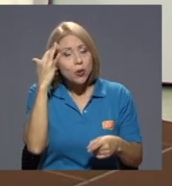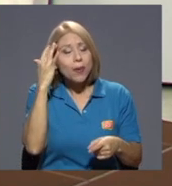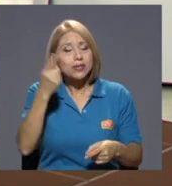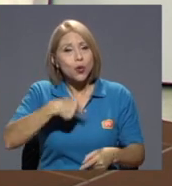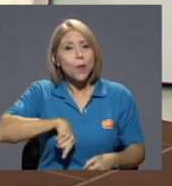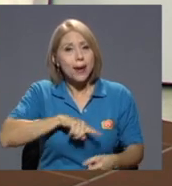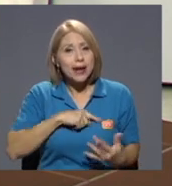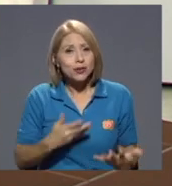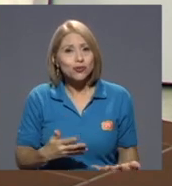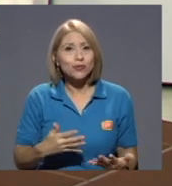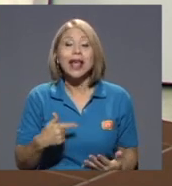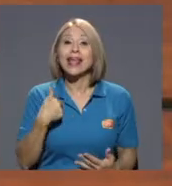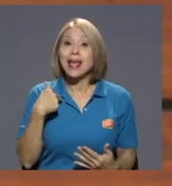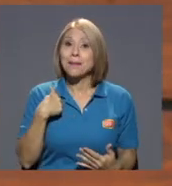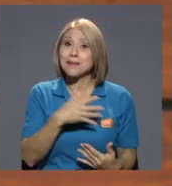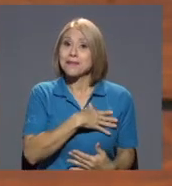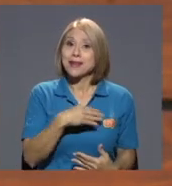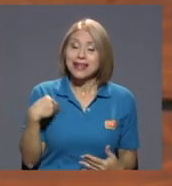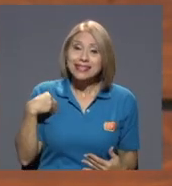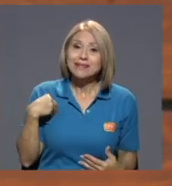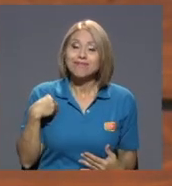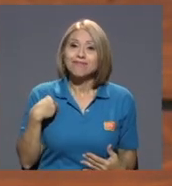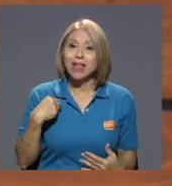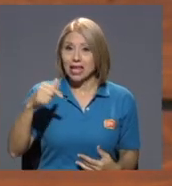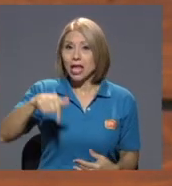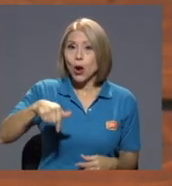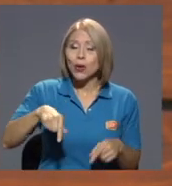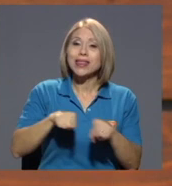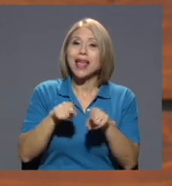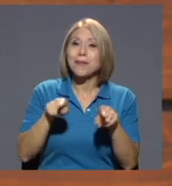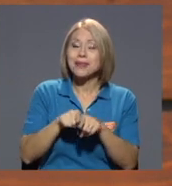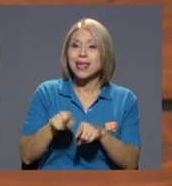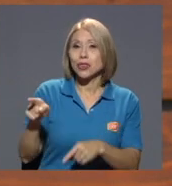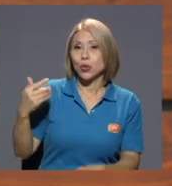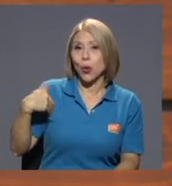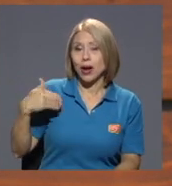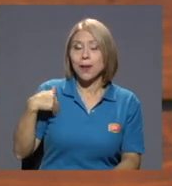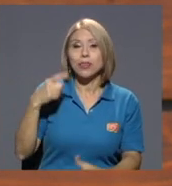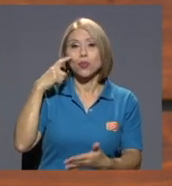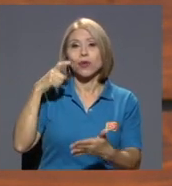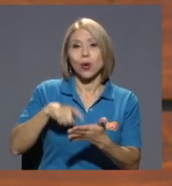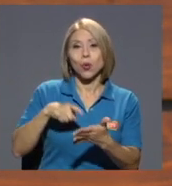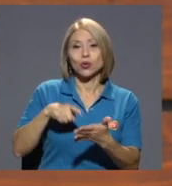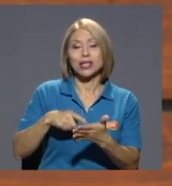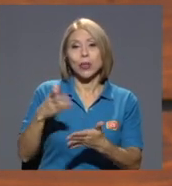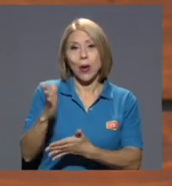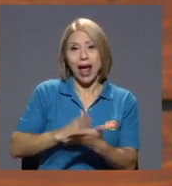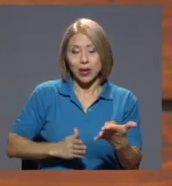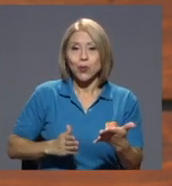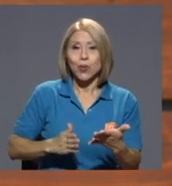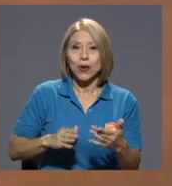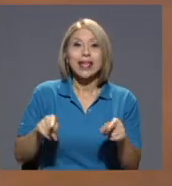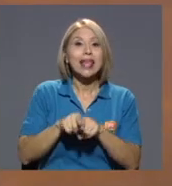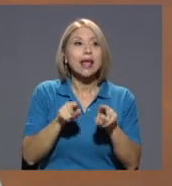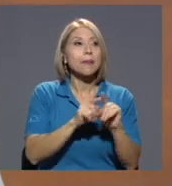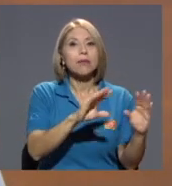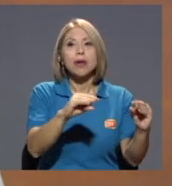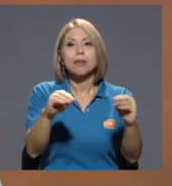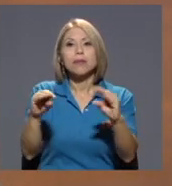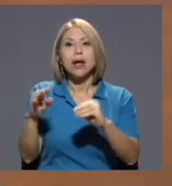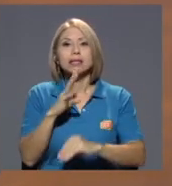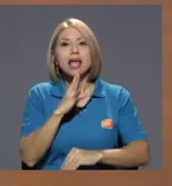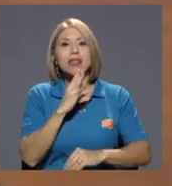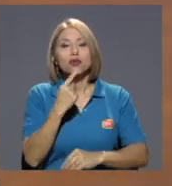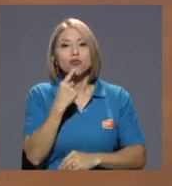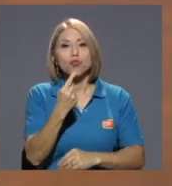y me agrada saber que que el día de hoy también demandó ayer reconocido algo que también se ha dicho mucho y es que